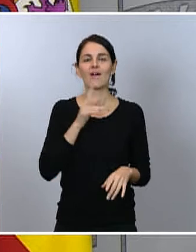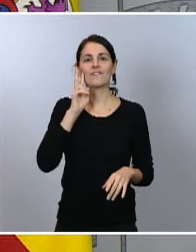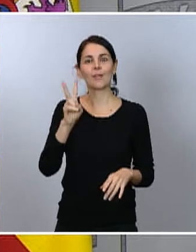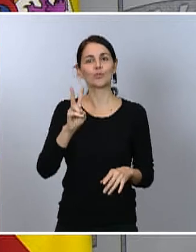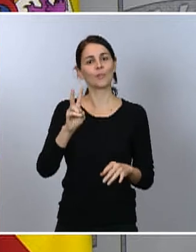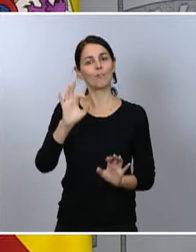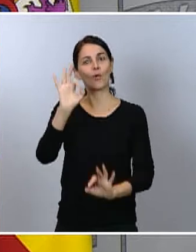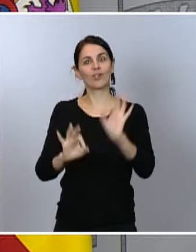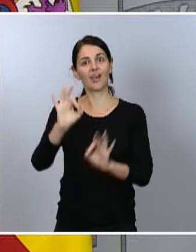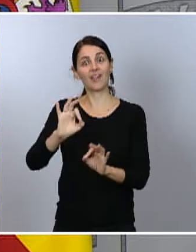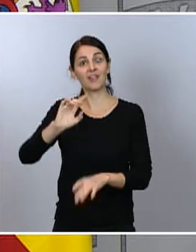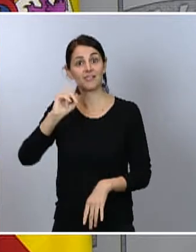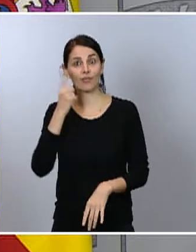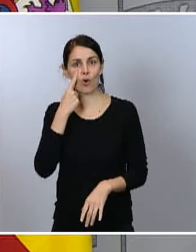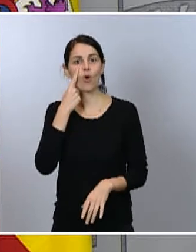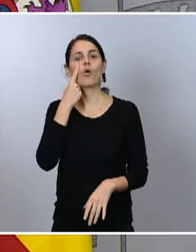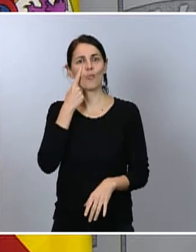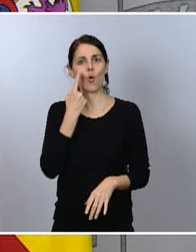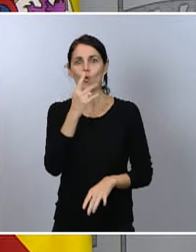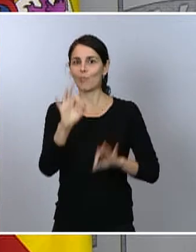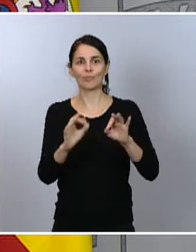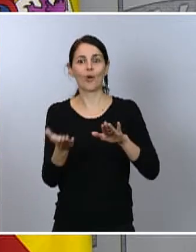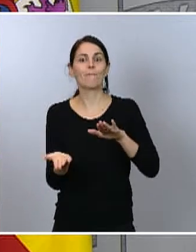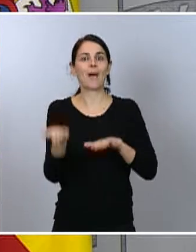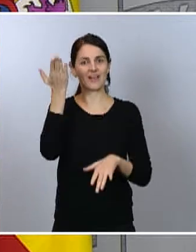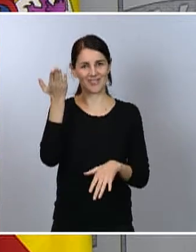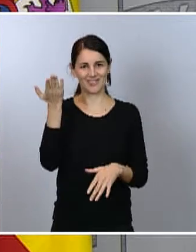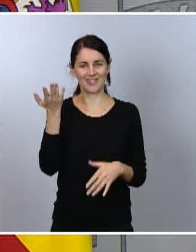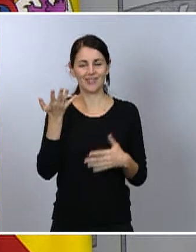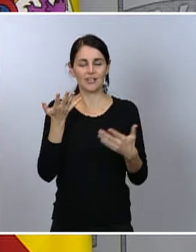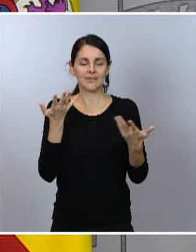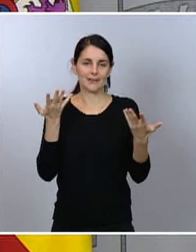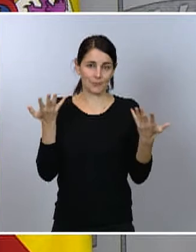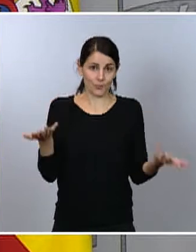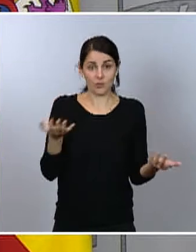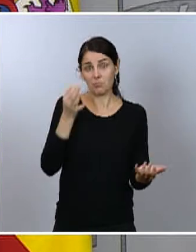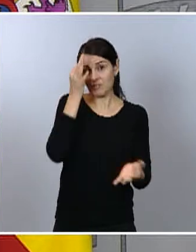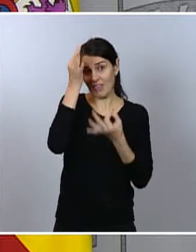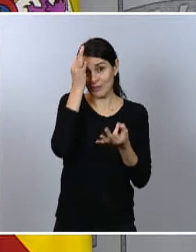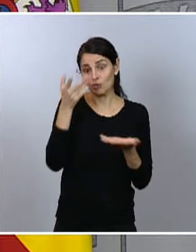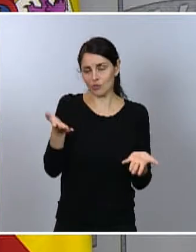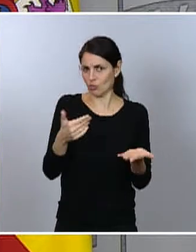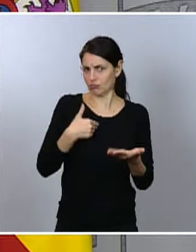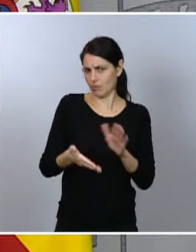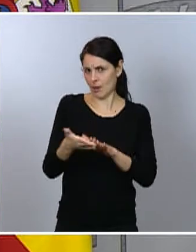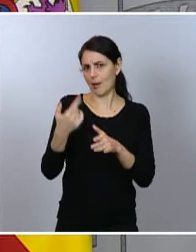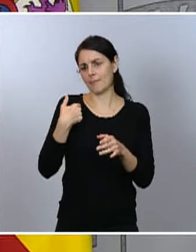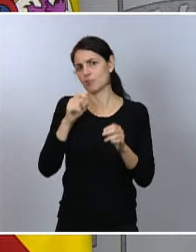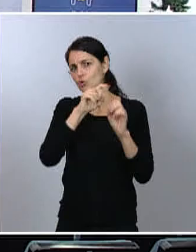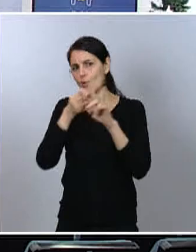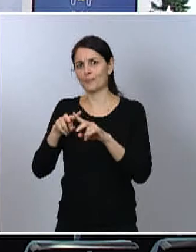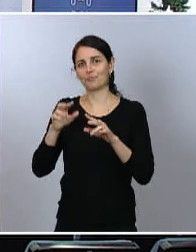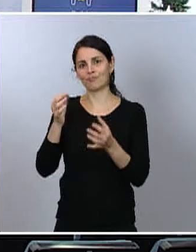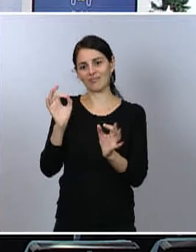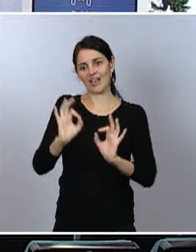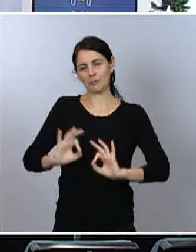alguna es mucho mayor. Y estos datos, pues efectivamente los depuraremos de la forma adecuada.